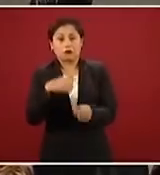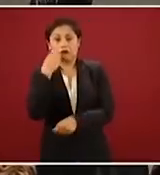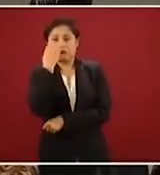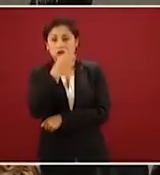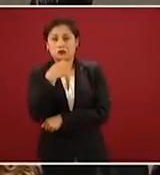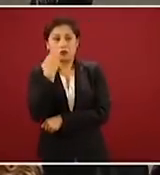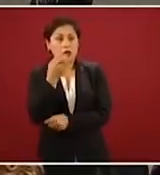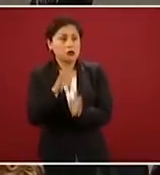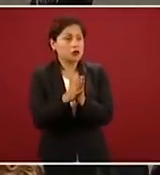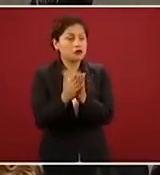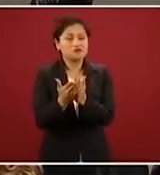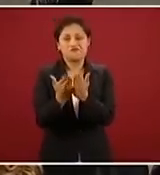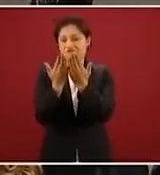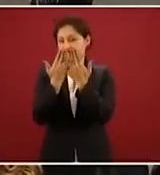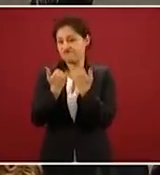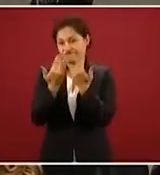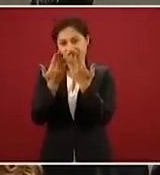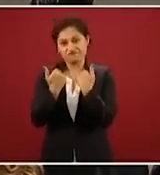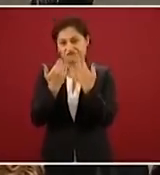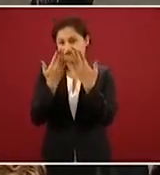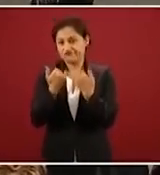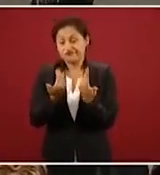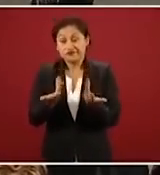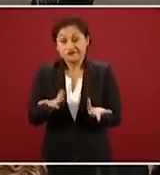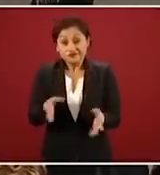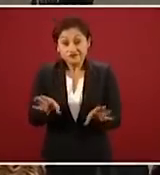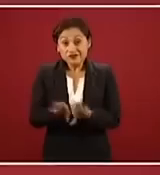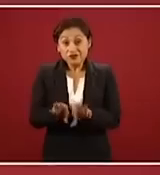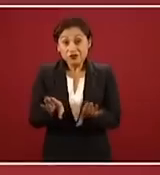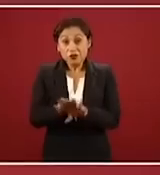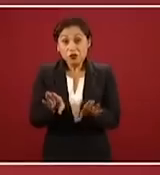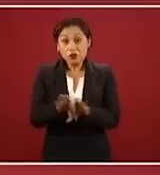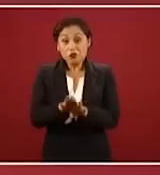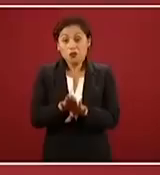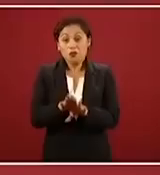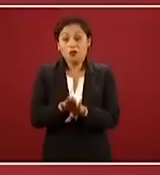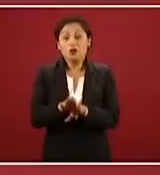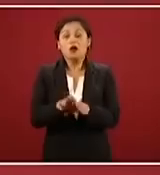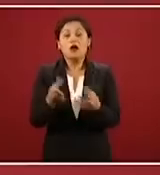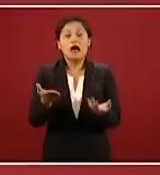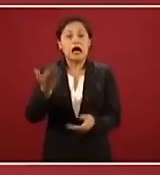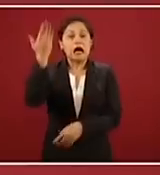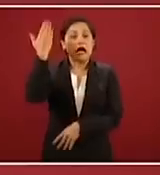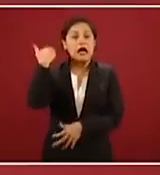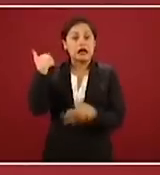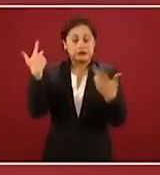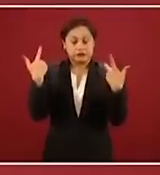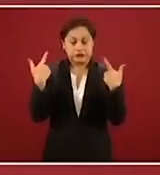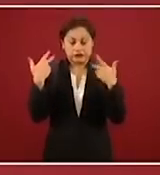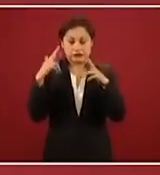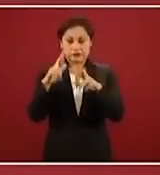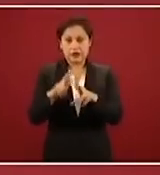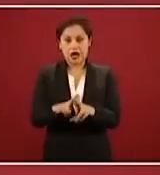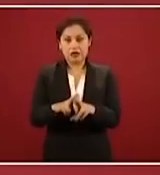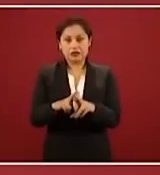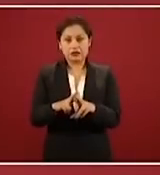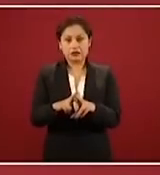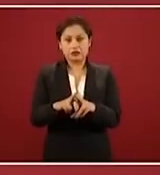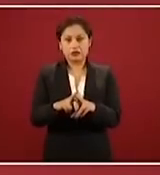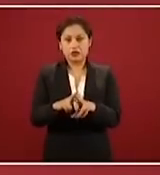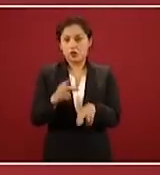había. El docente únicamente tenía su instrumento de